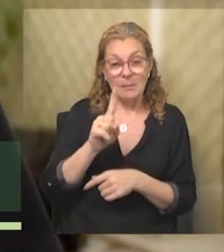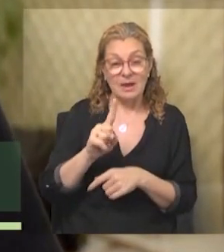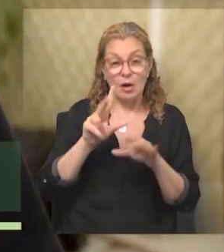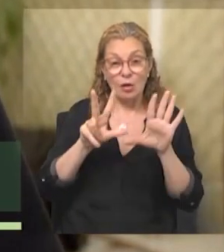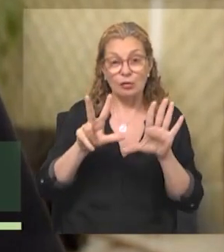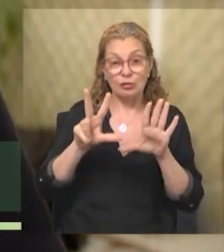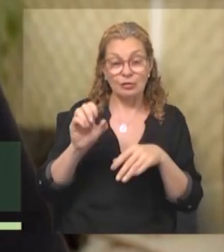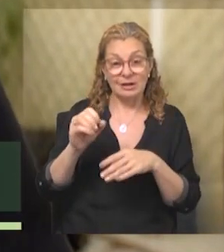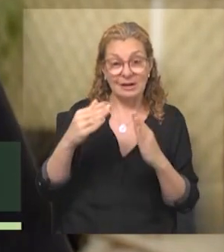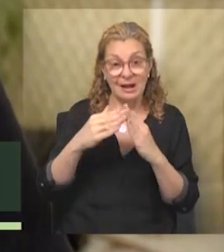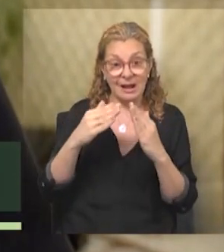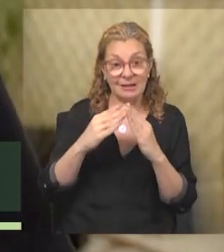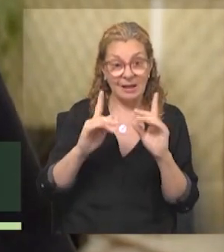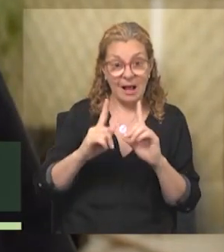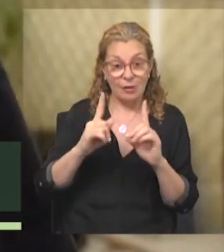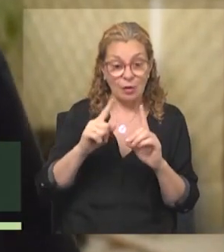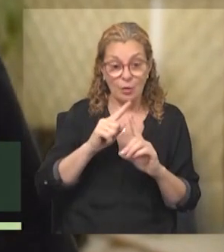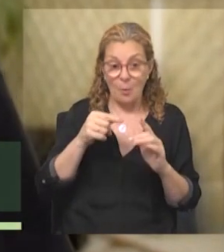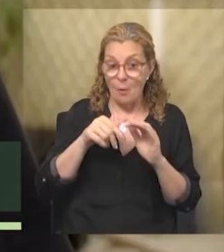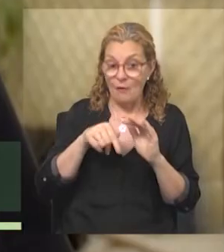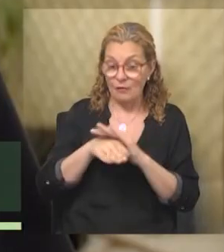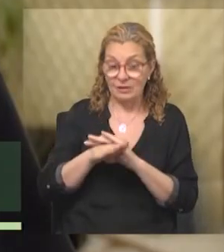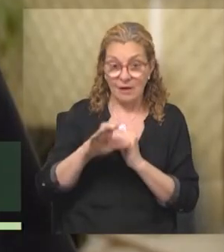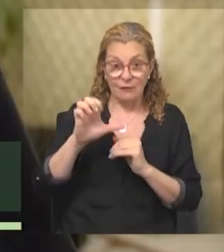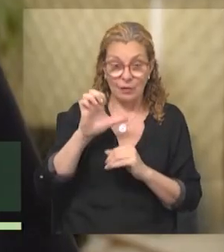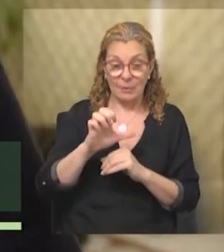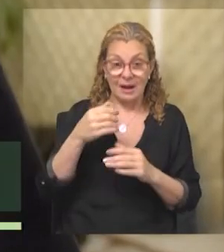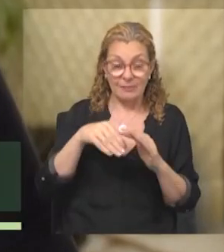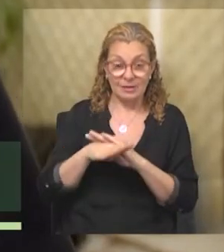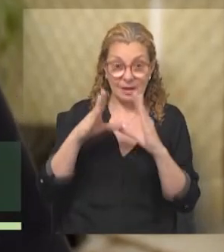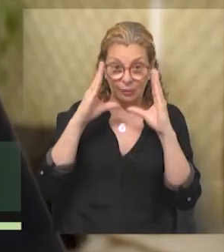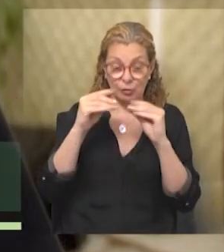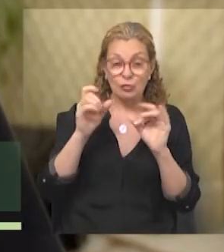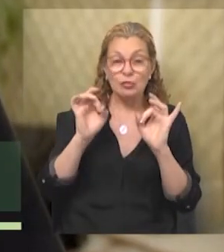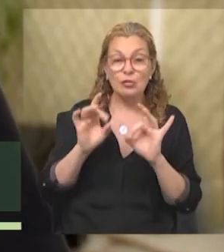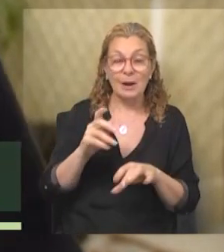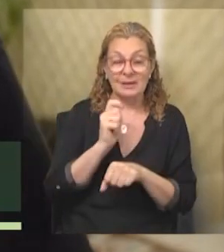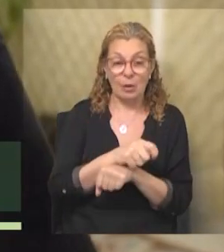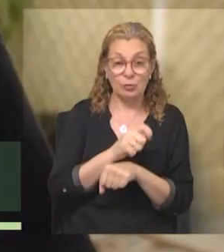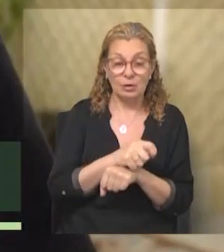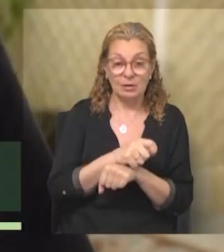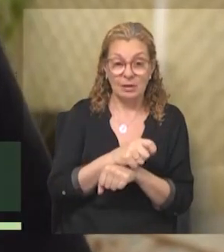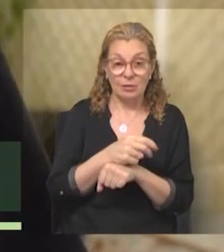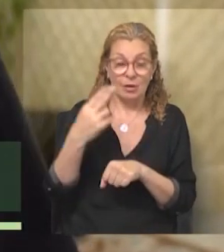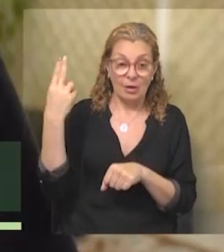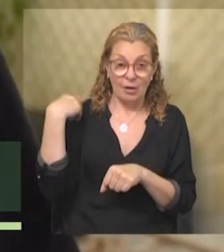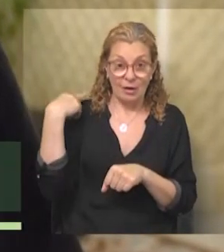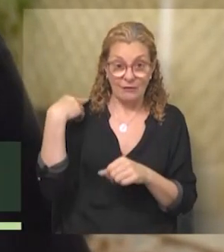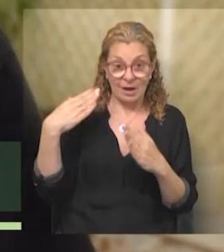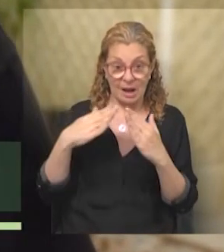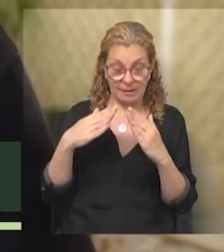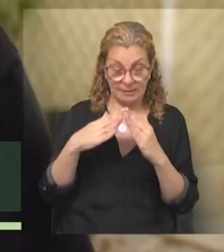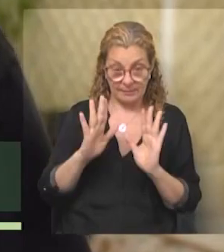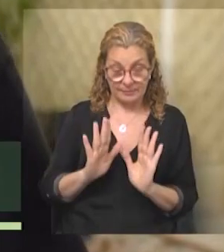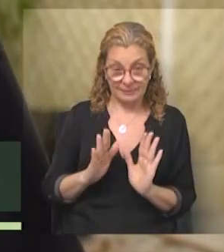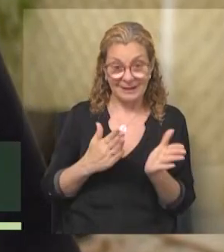de el hogar como un sagrado inviolable y el allanamiento durante la noche solo con la autorización de el jefe o jefa de hogar